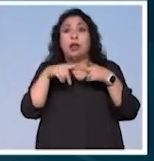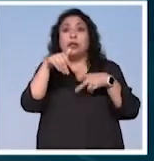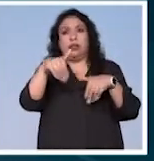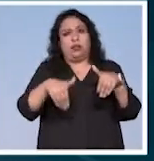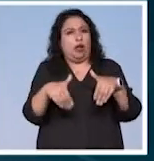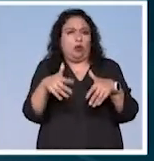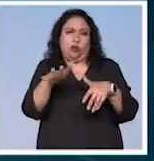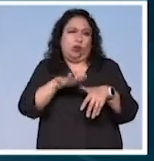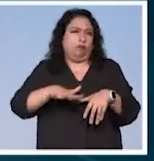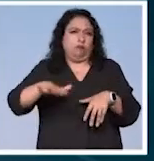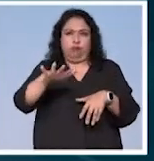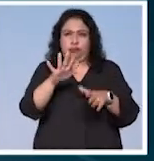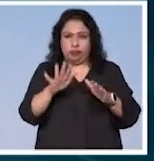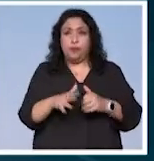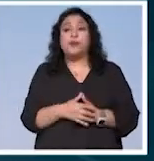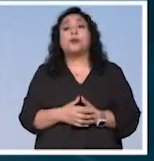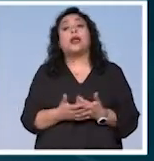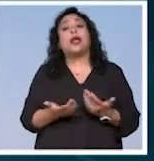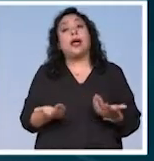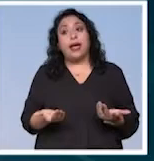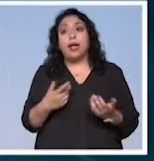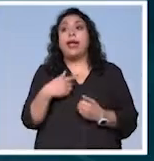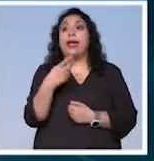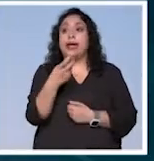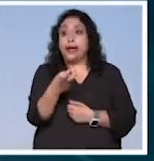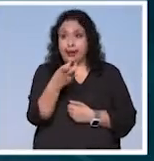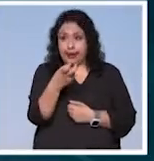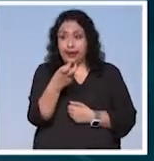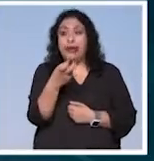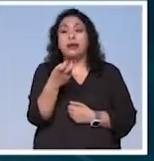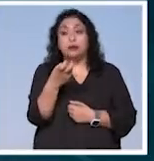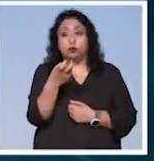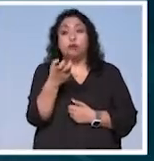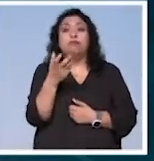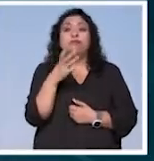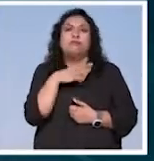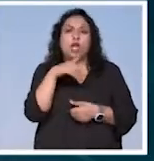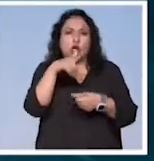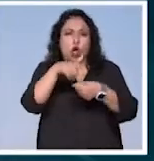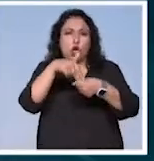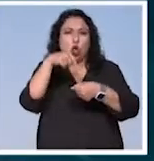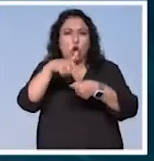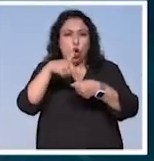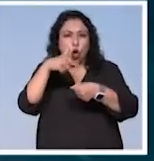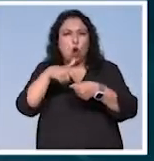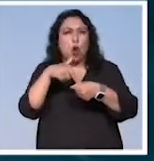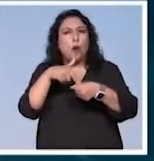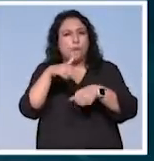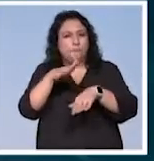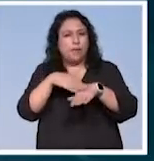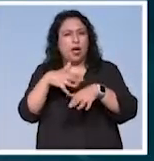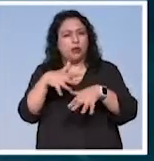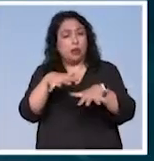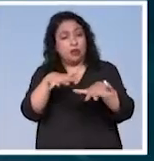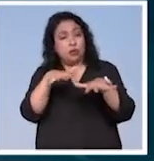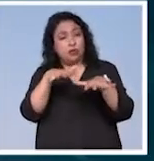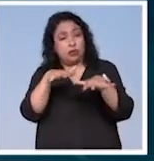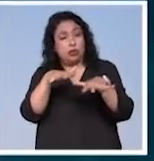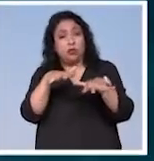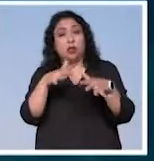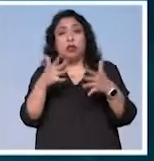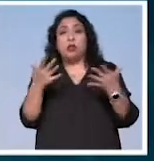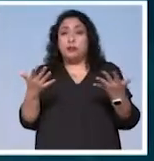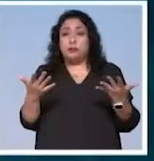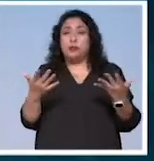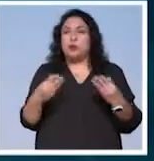en sí. Entonces eso hace que lleguemos a un colorido mucho, mucho más vivo,